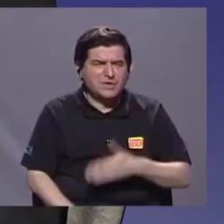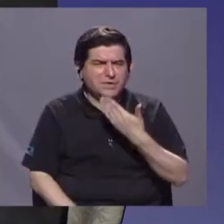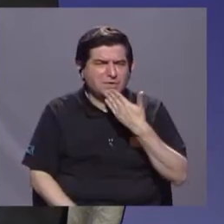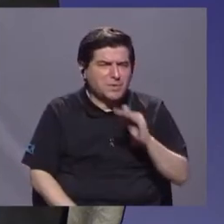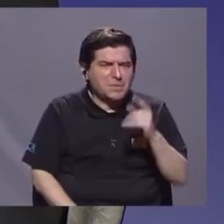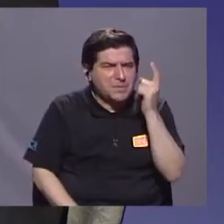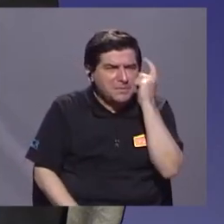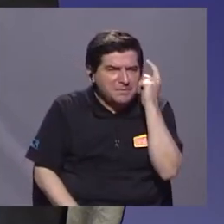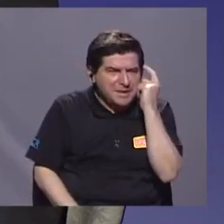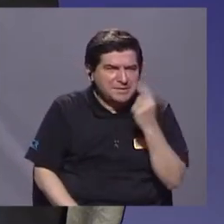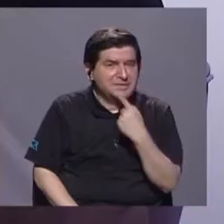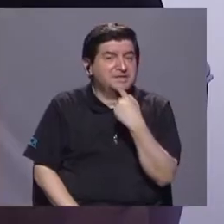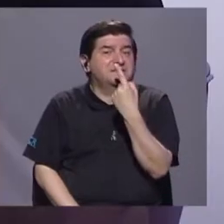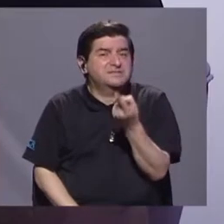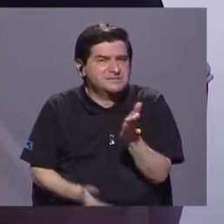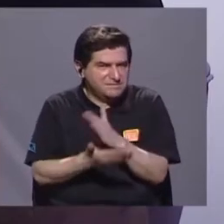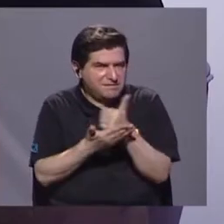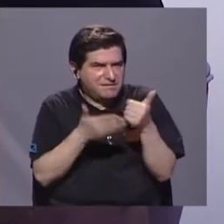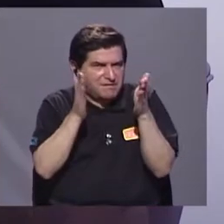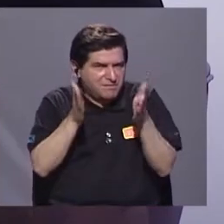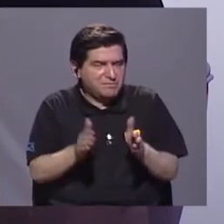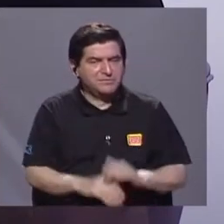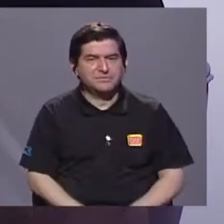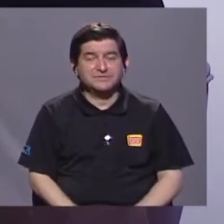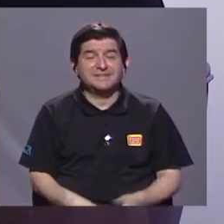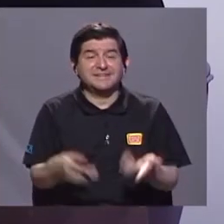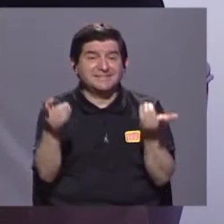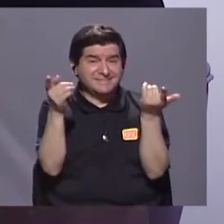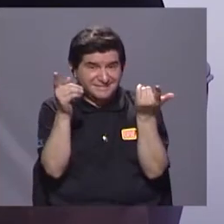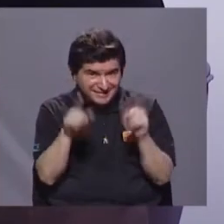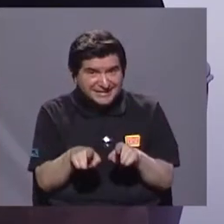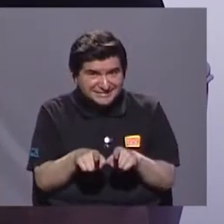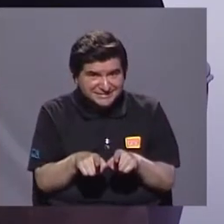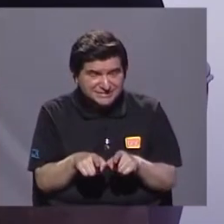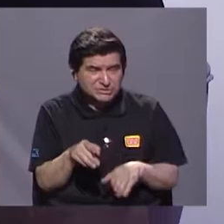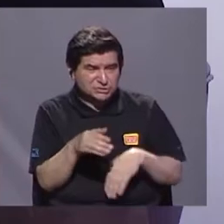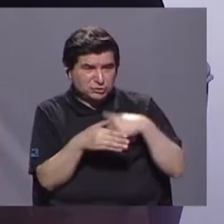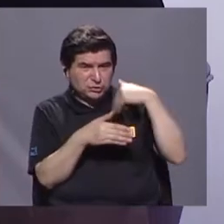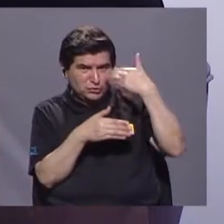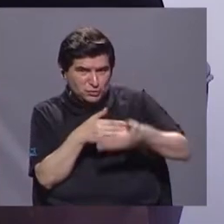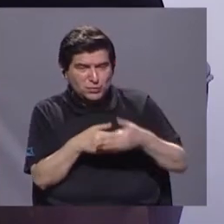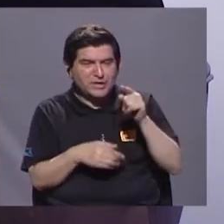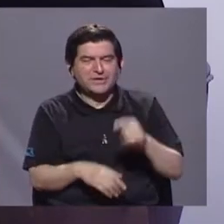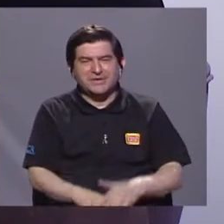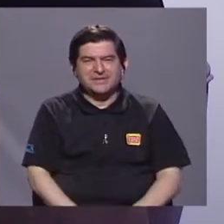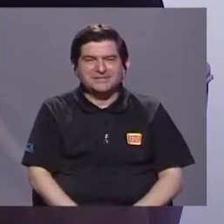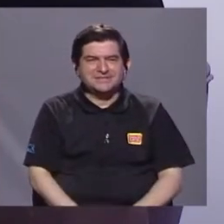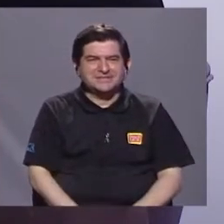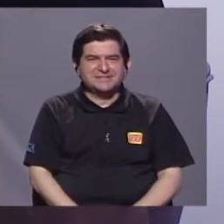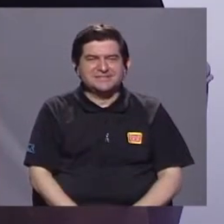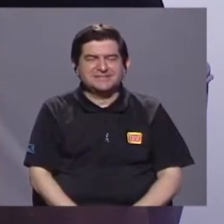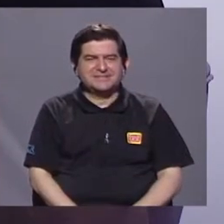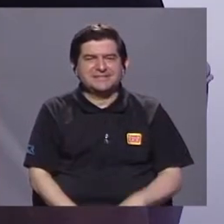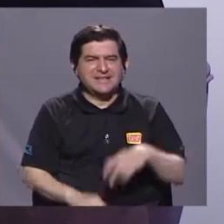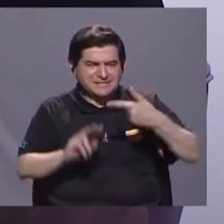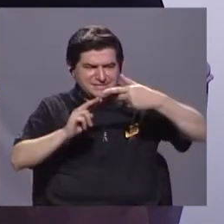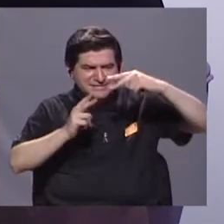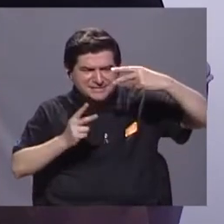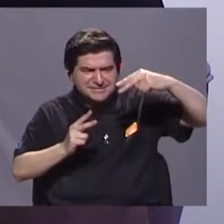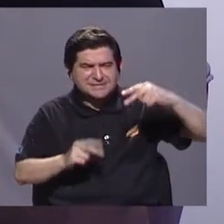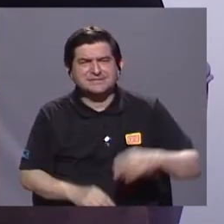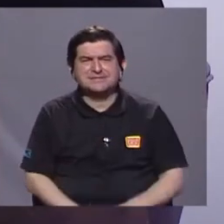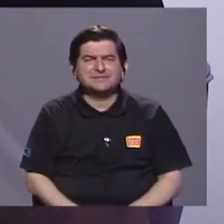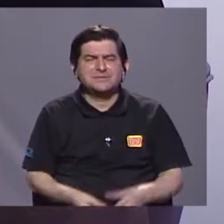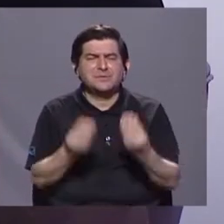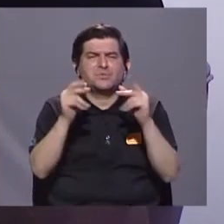se ha querido decir de hecho cuando después de que salieron estas estas secuencias mucha gente pues